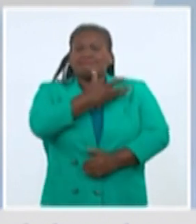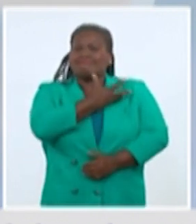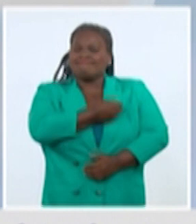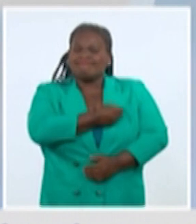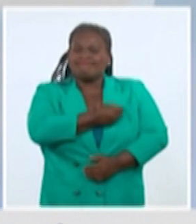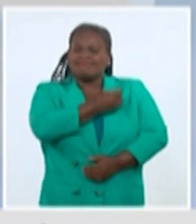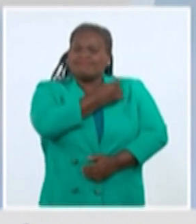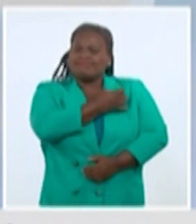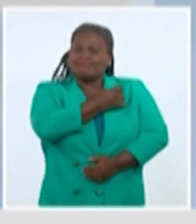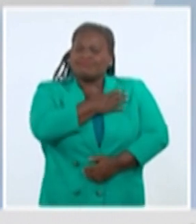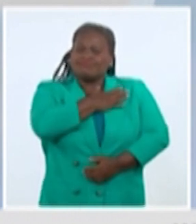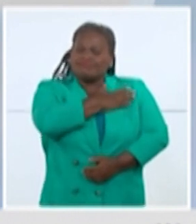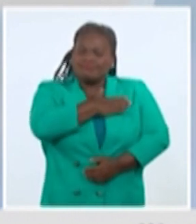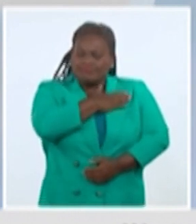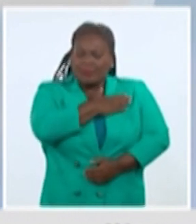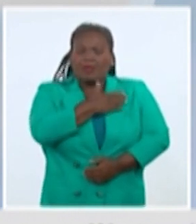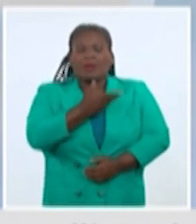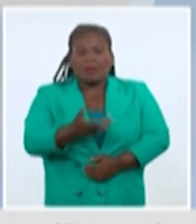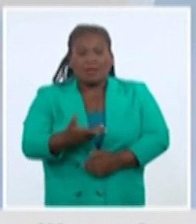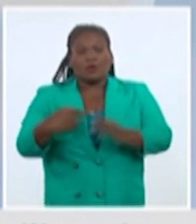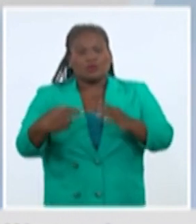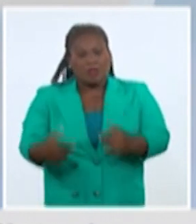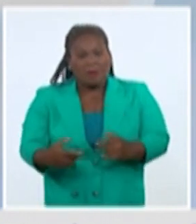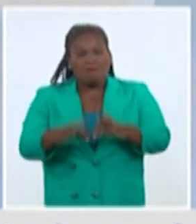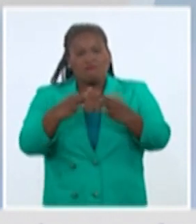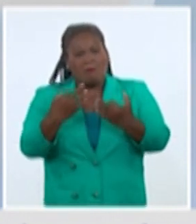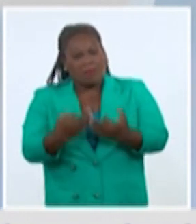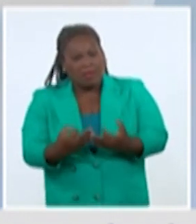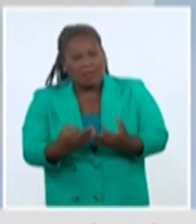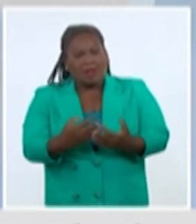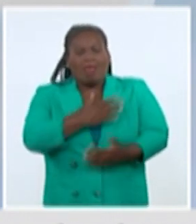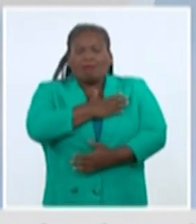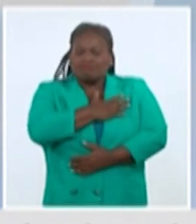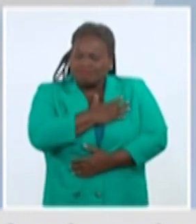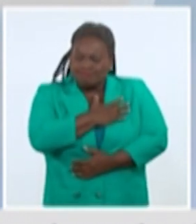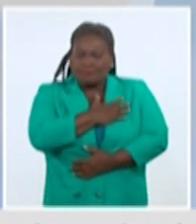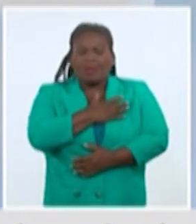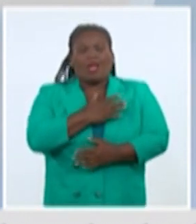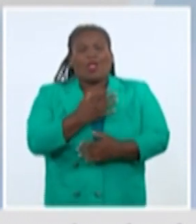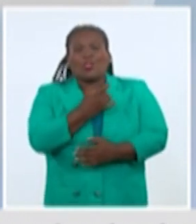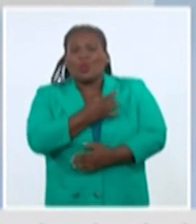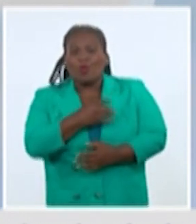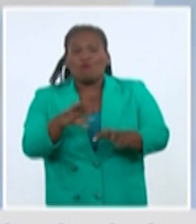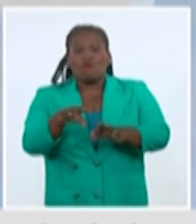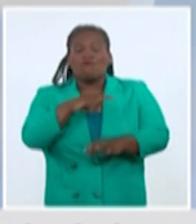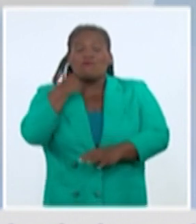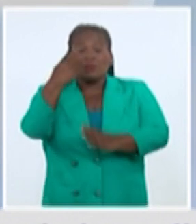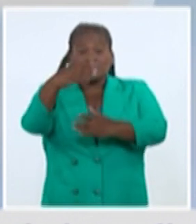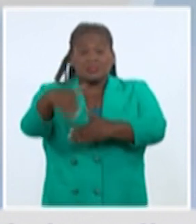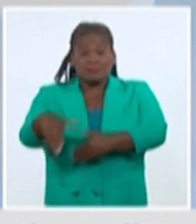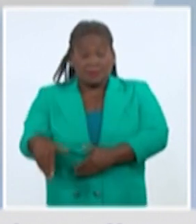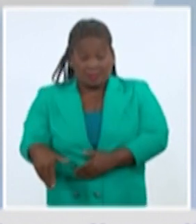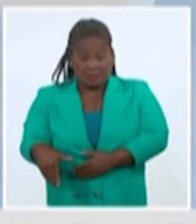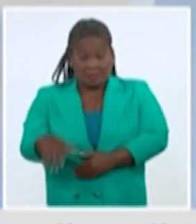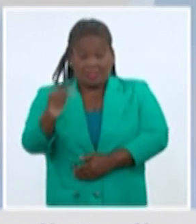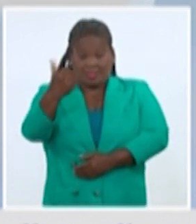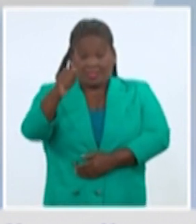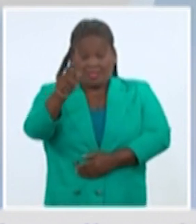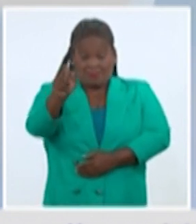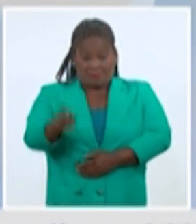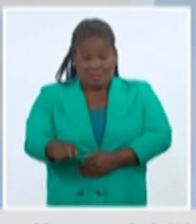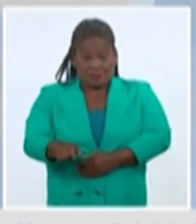la conferencia y reiteramos las condolencias a familiares y amistades por el fallecimiento de 10 personas con